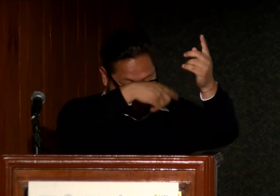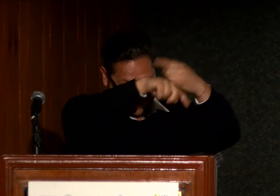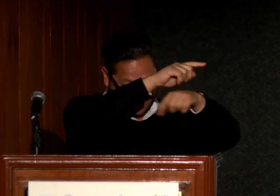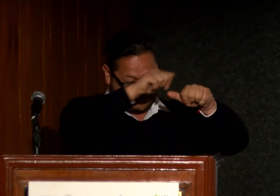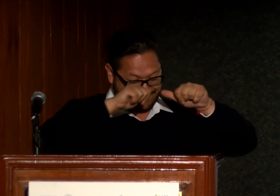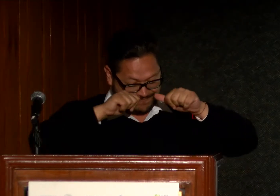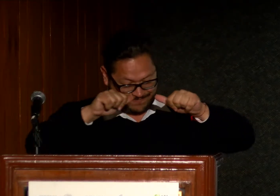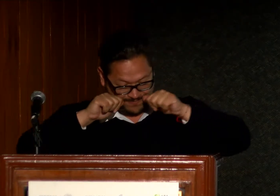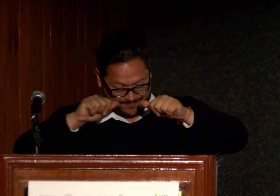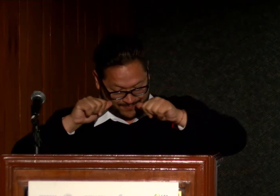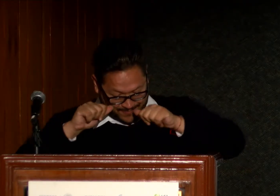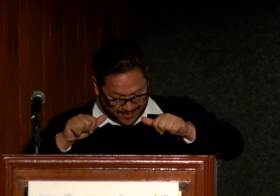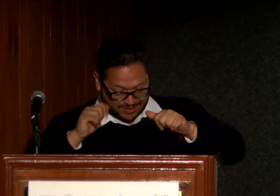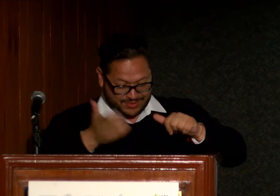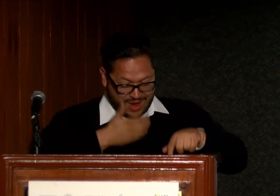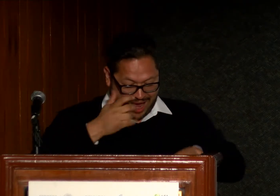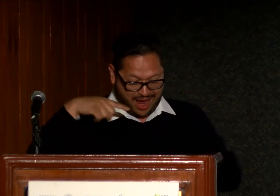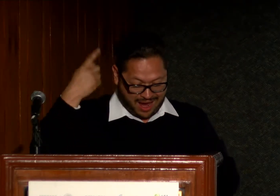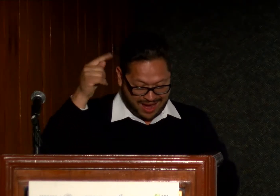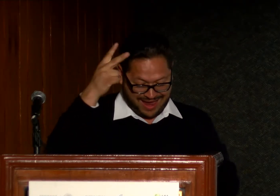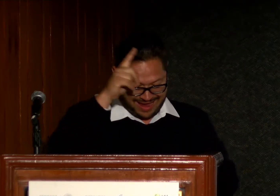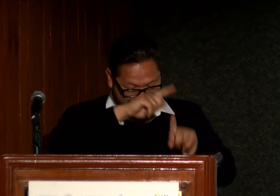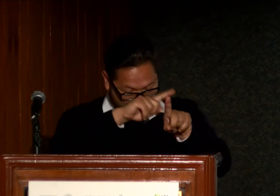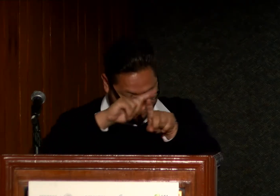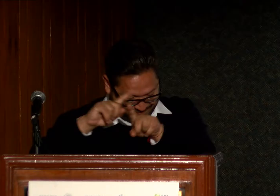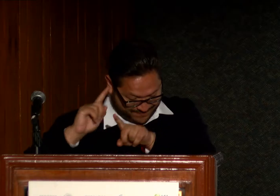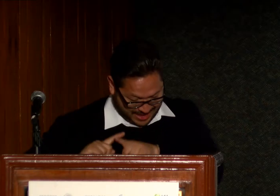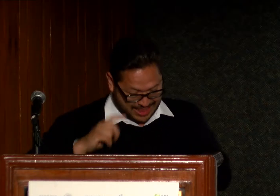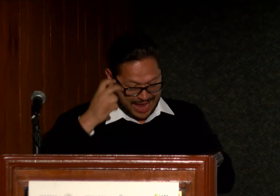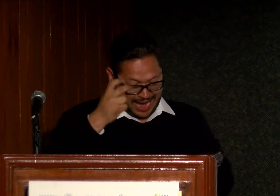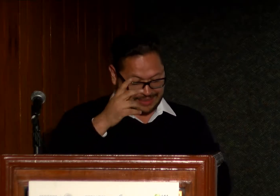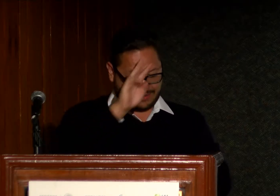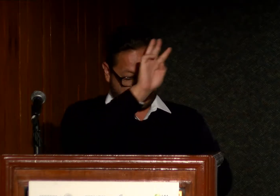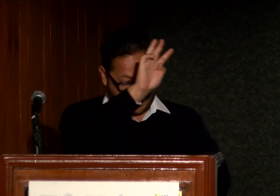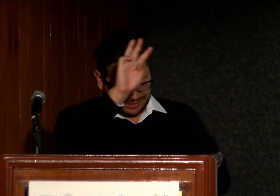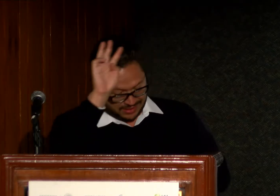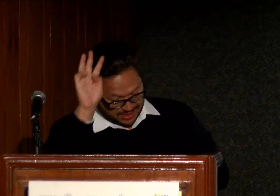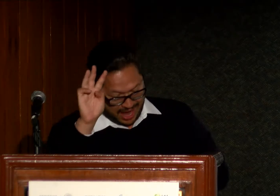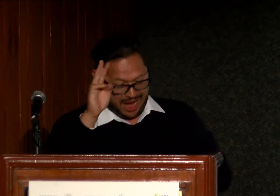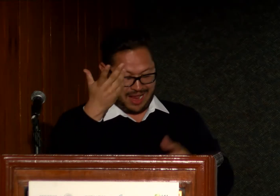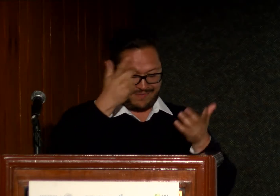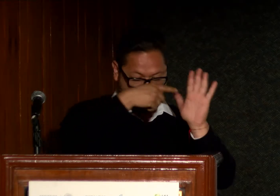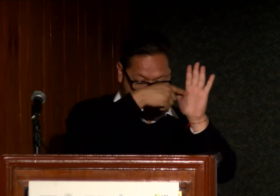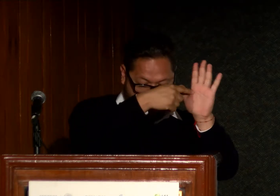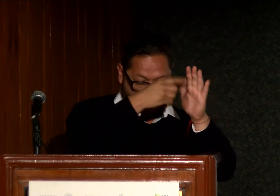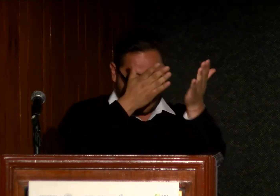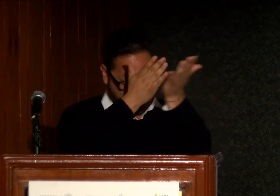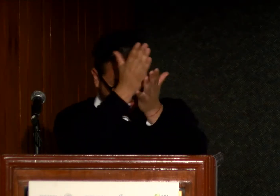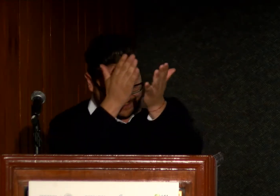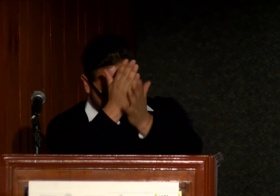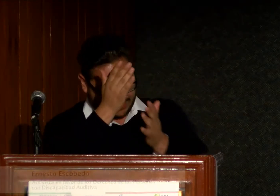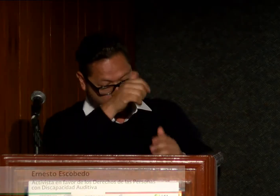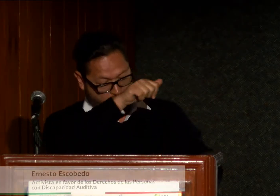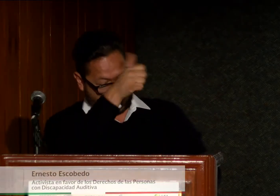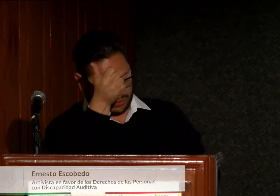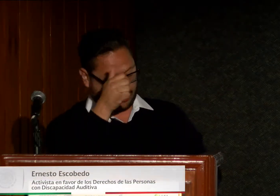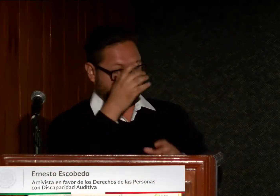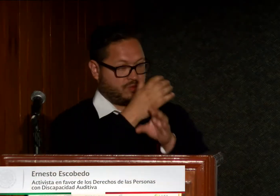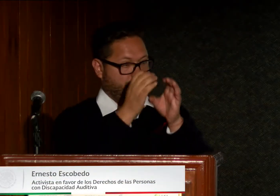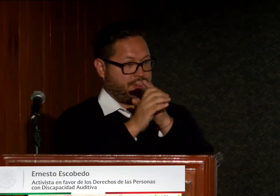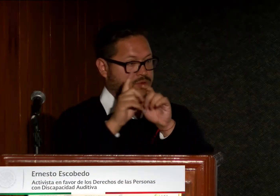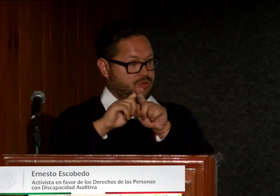servicios sean en formatos accesibles a través del personal familiarizado con los dispositivos en